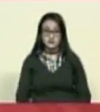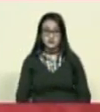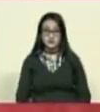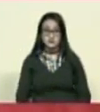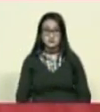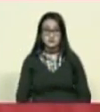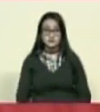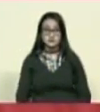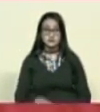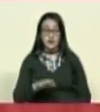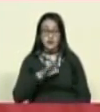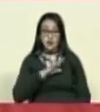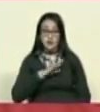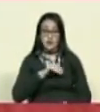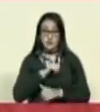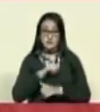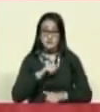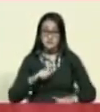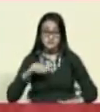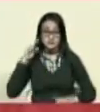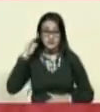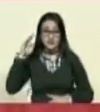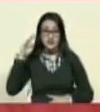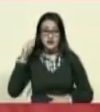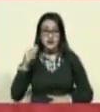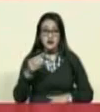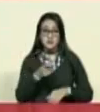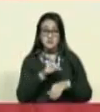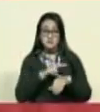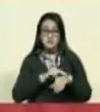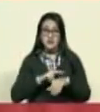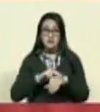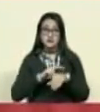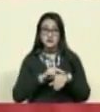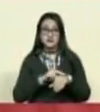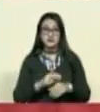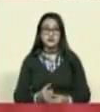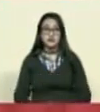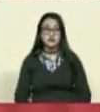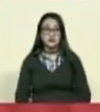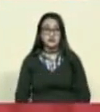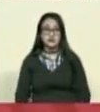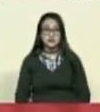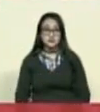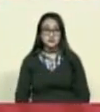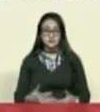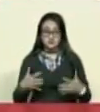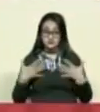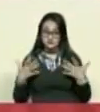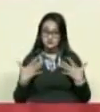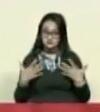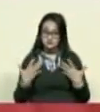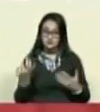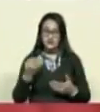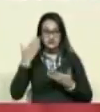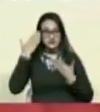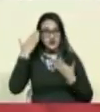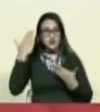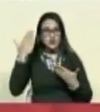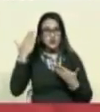la Academia Militar de Medicina de la Fuerza Armada Nacional Bolivariana. Me alegra mucho